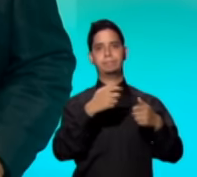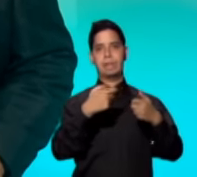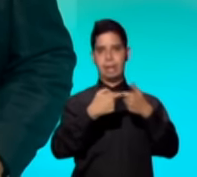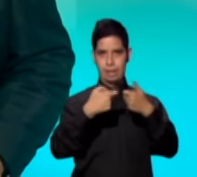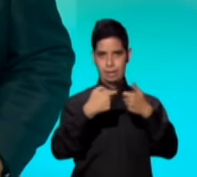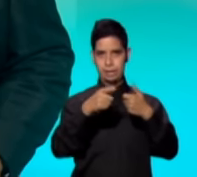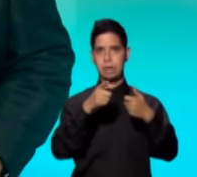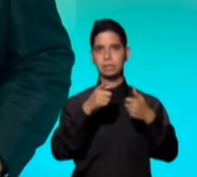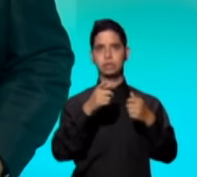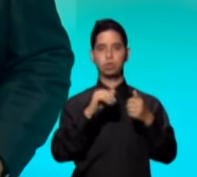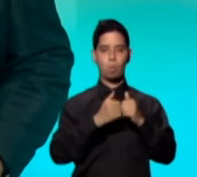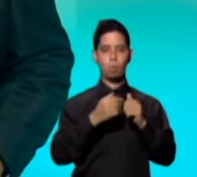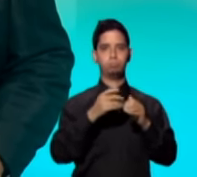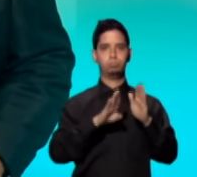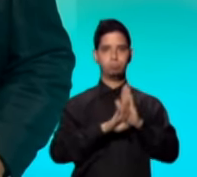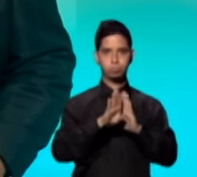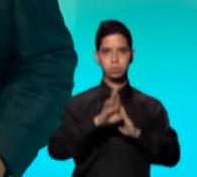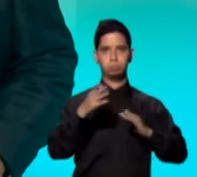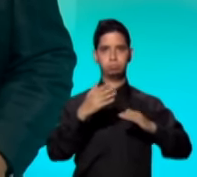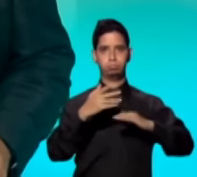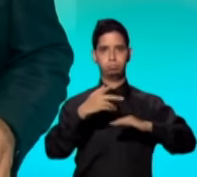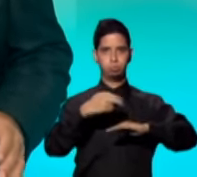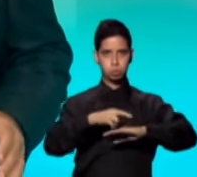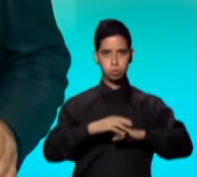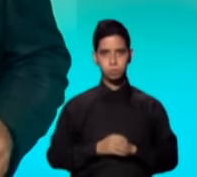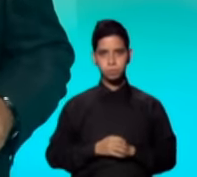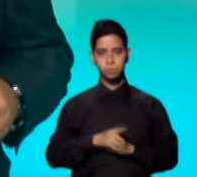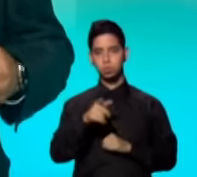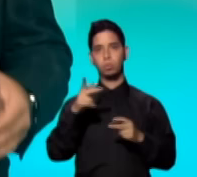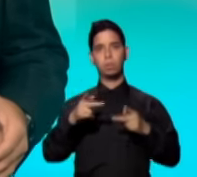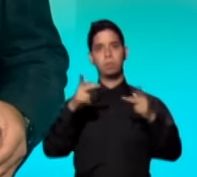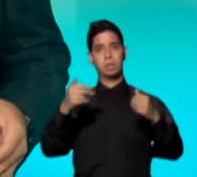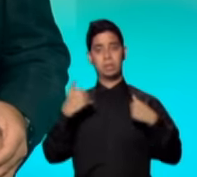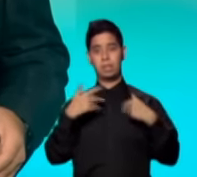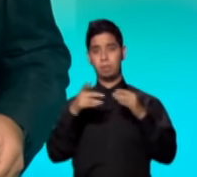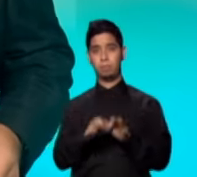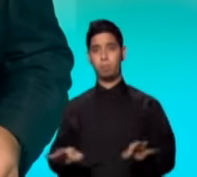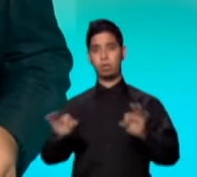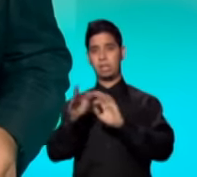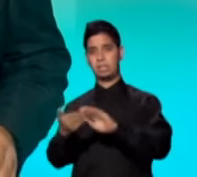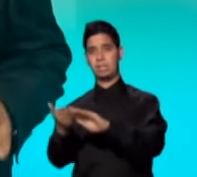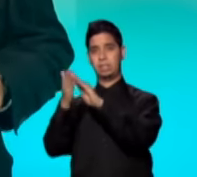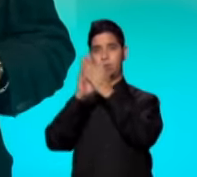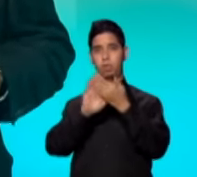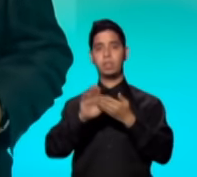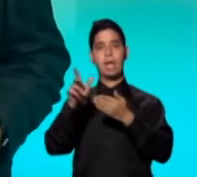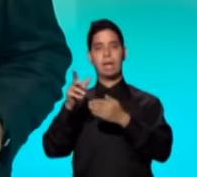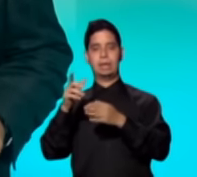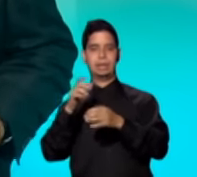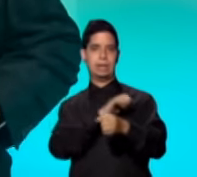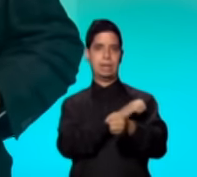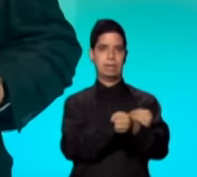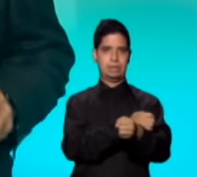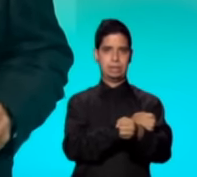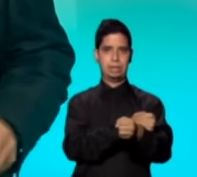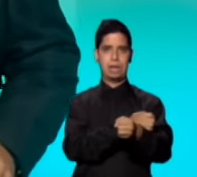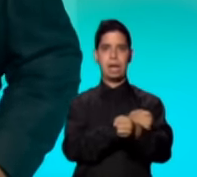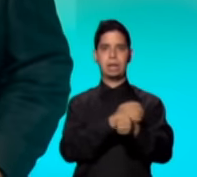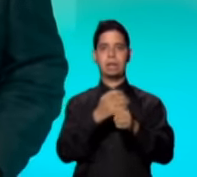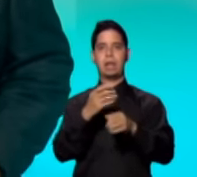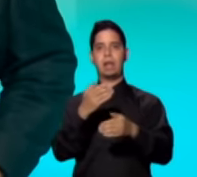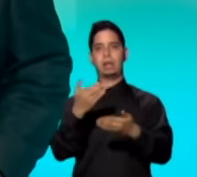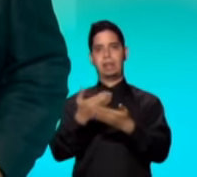país. Entre las propuestas se enfatizó la importancia de hacer una transición a la energía renovable y la necesidad de reorganizar